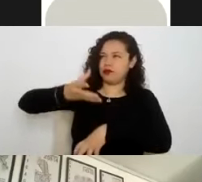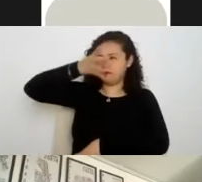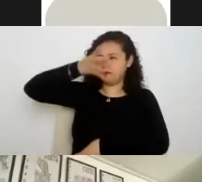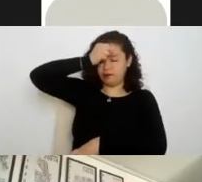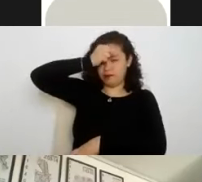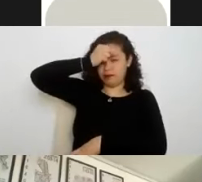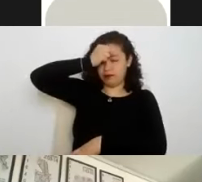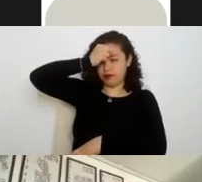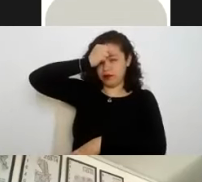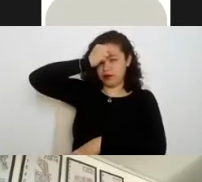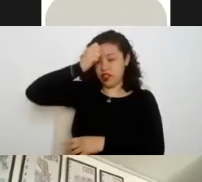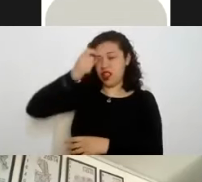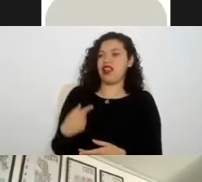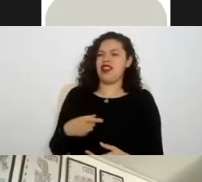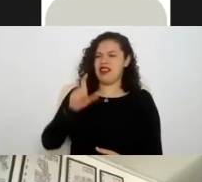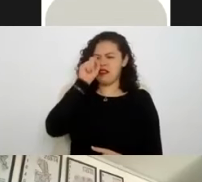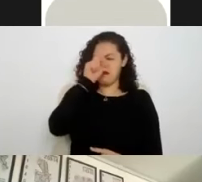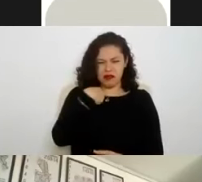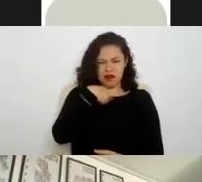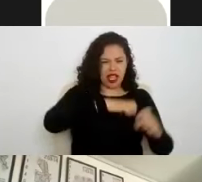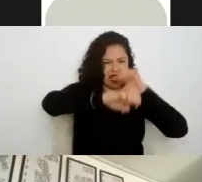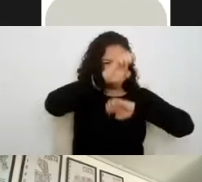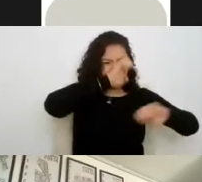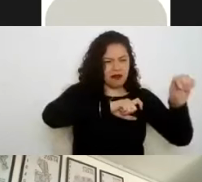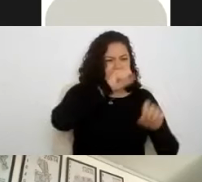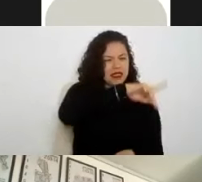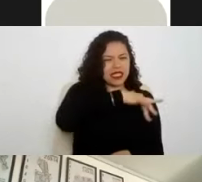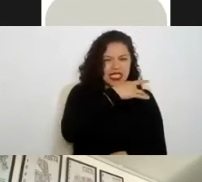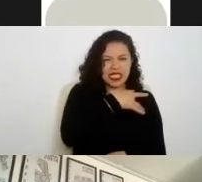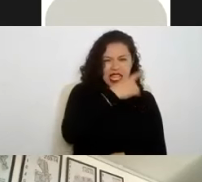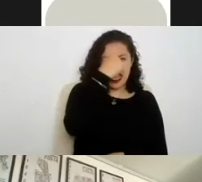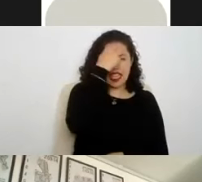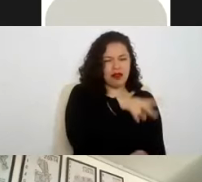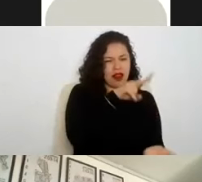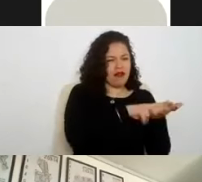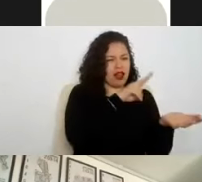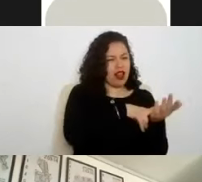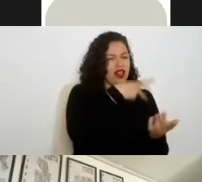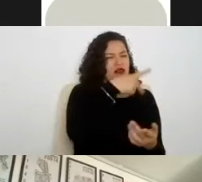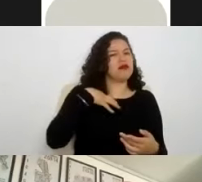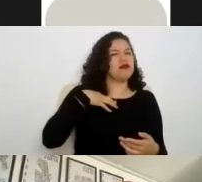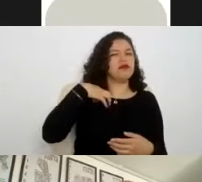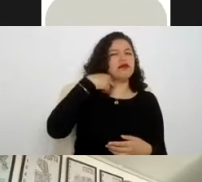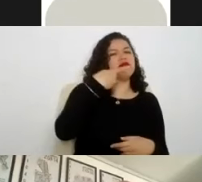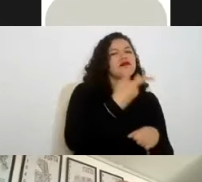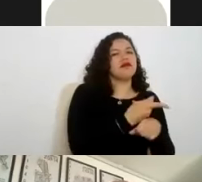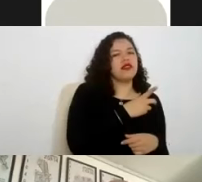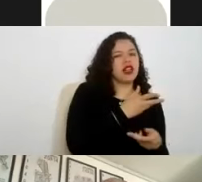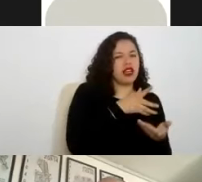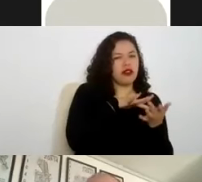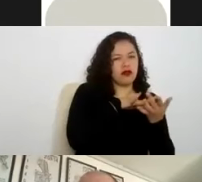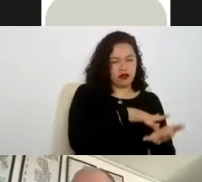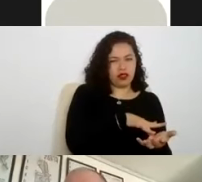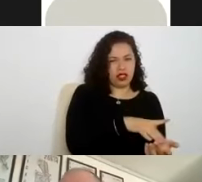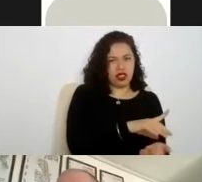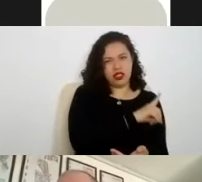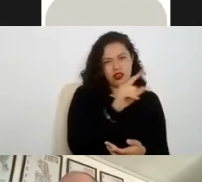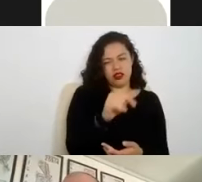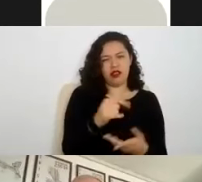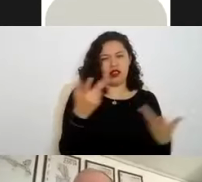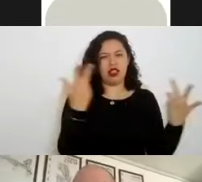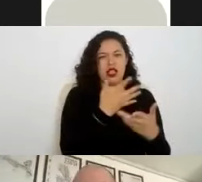tengo que llevar a las empresas a generar valor a través de su voluntariado. ¿Por qué? Porque luego, tristemente, las empresas lo